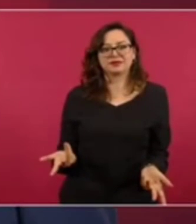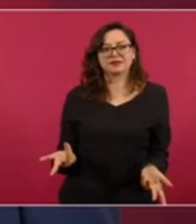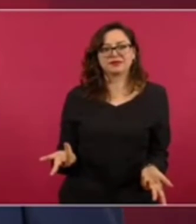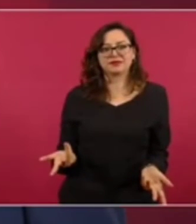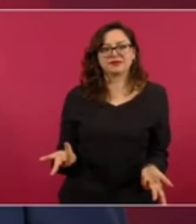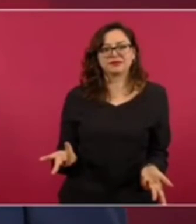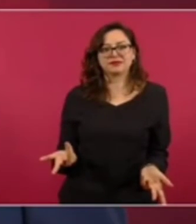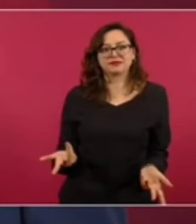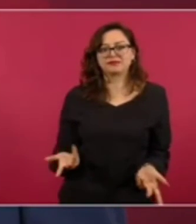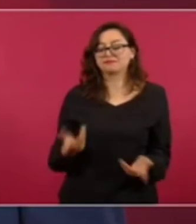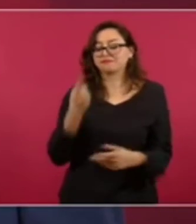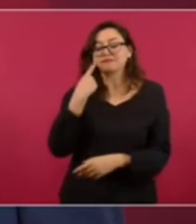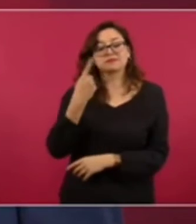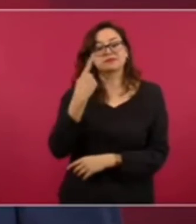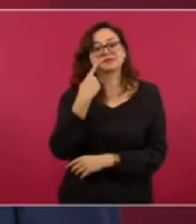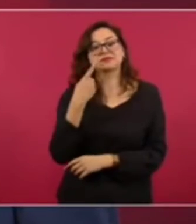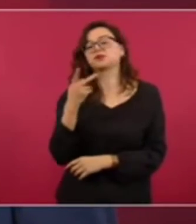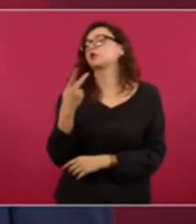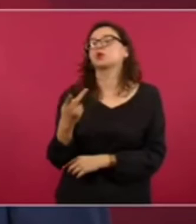históricamente